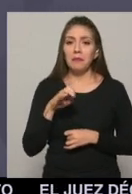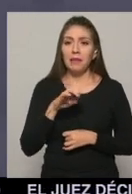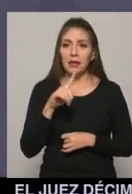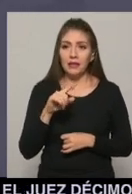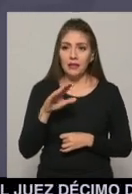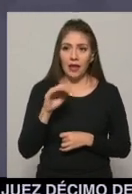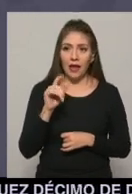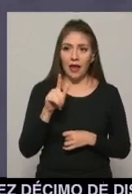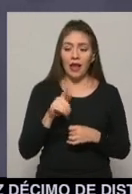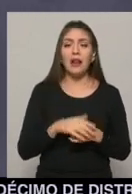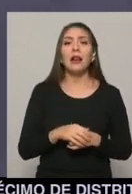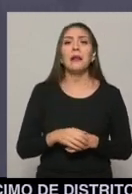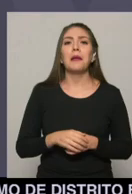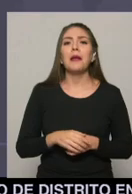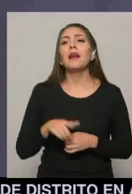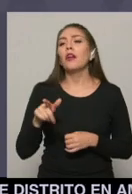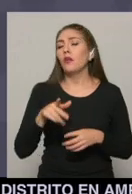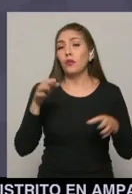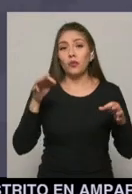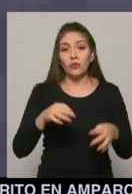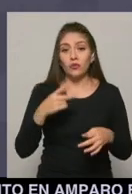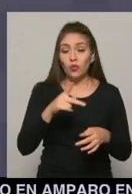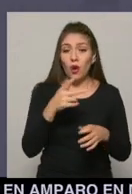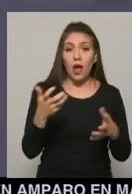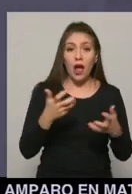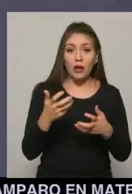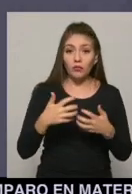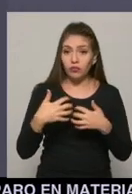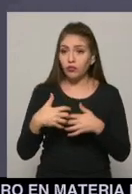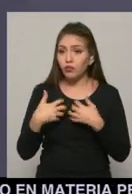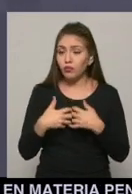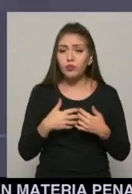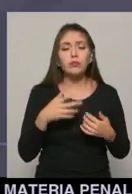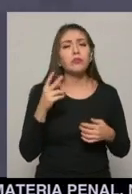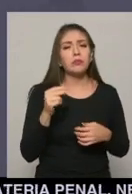la cosecha como tal, pero sí se produce, sí se...